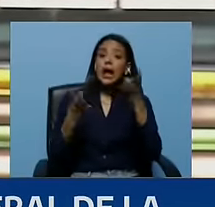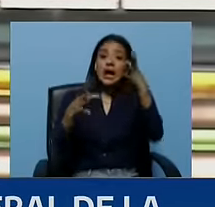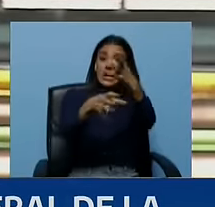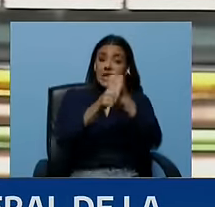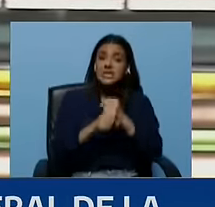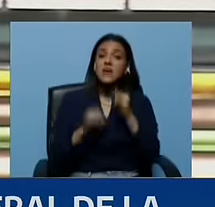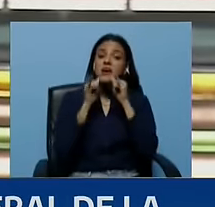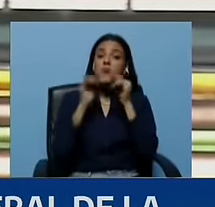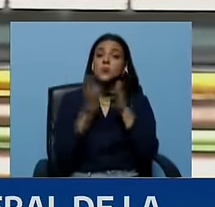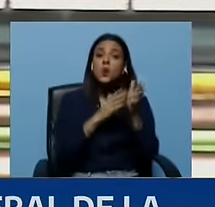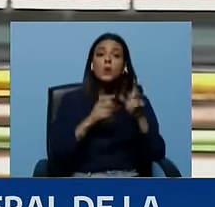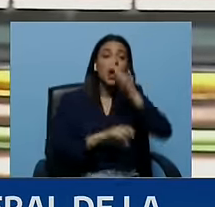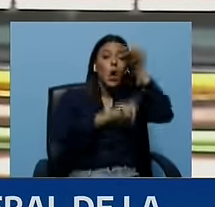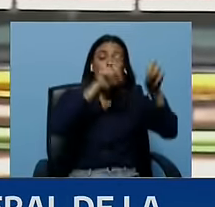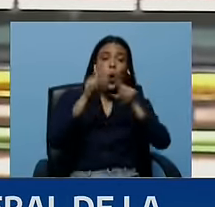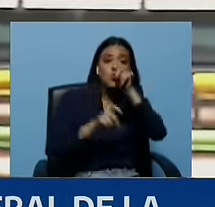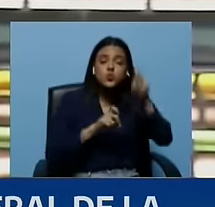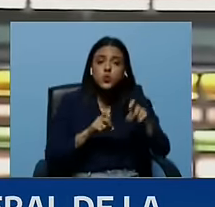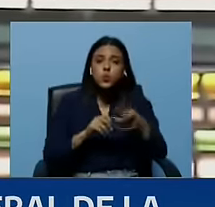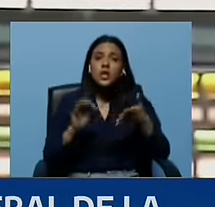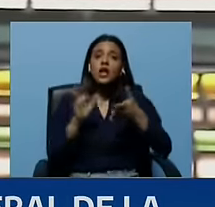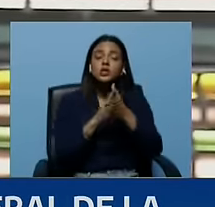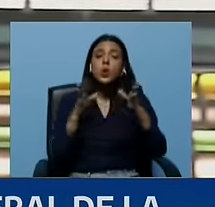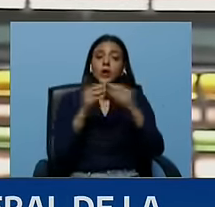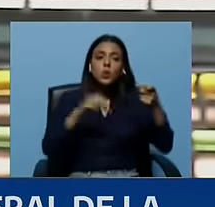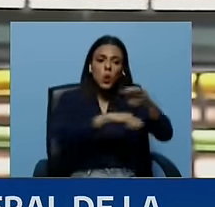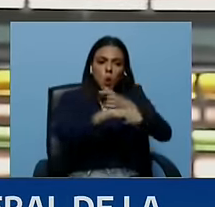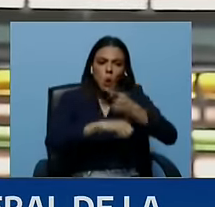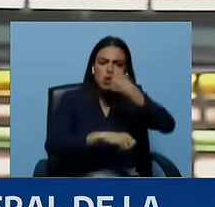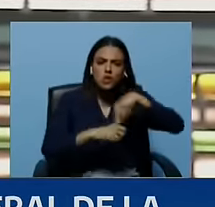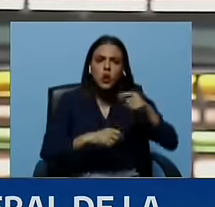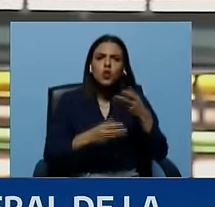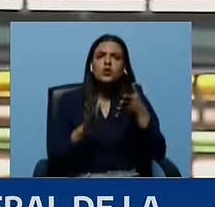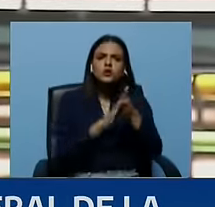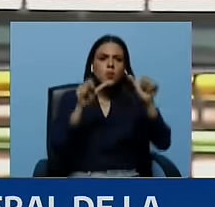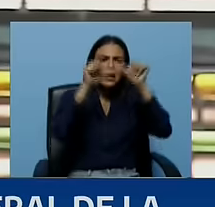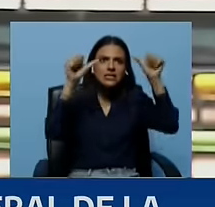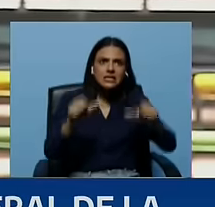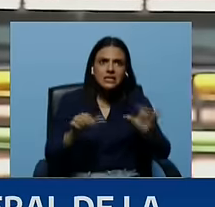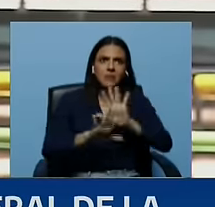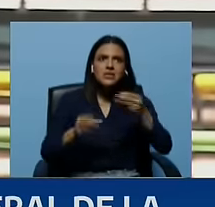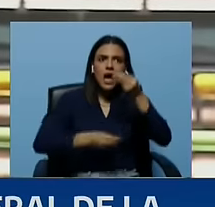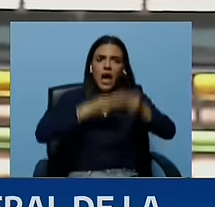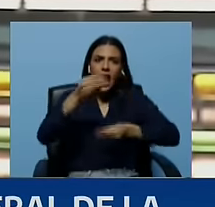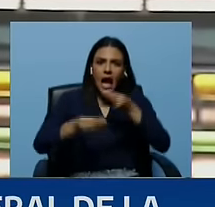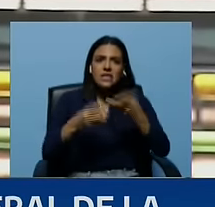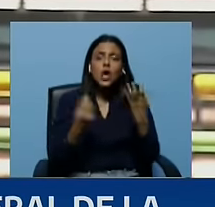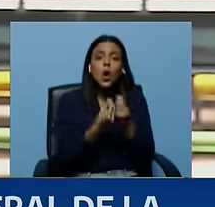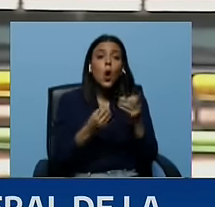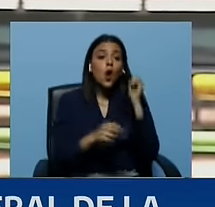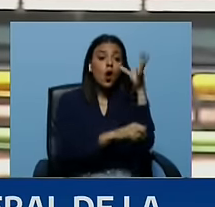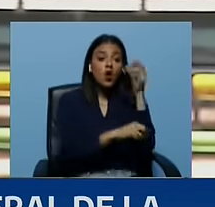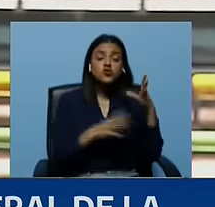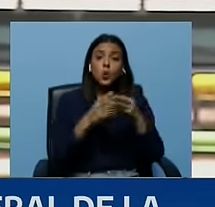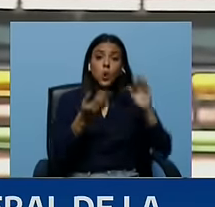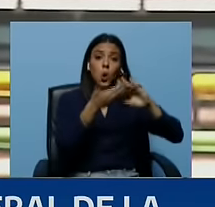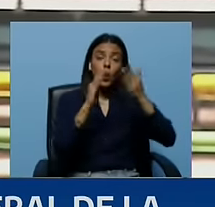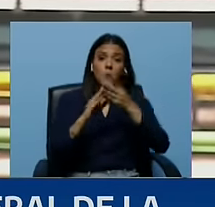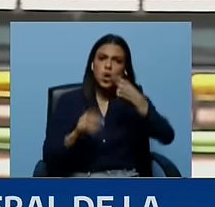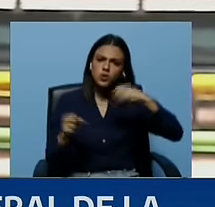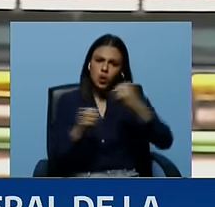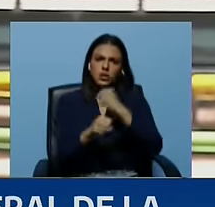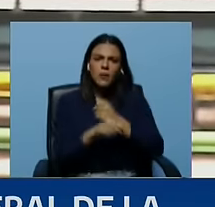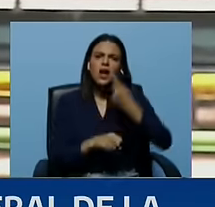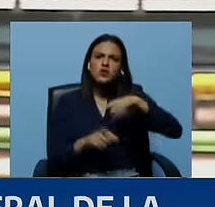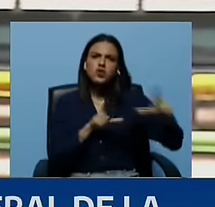esa consulta a través del Consejo Federal de Gobierno, a través de un método que ya tenemos con los consejos comunales, con las comunas, y ya nosotros